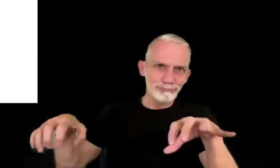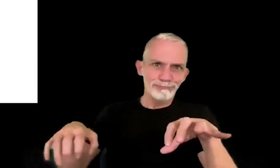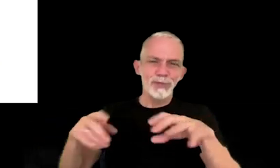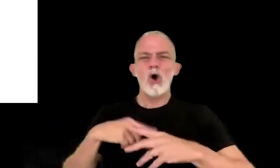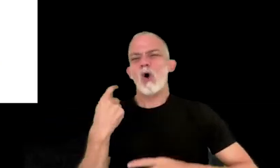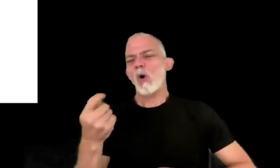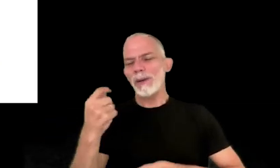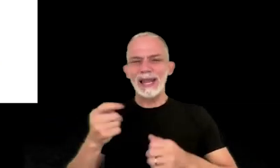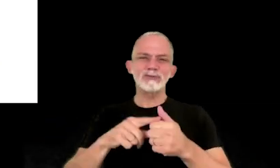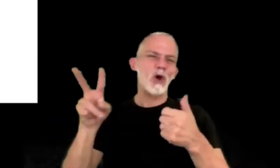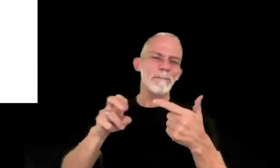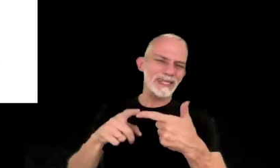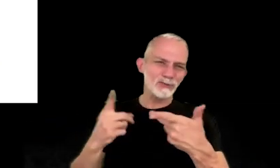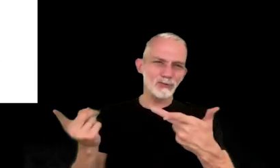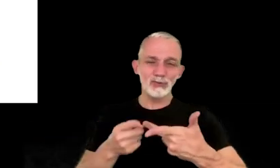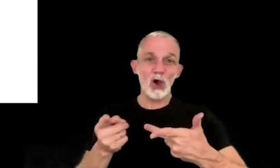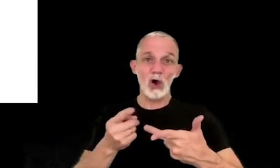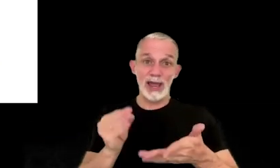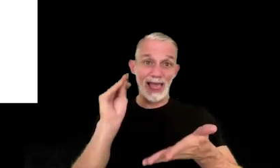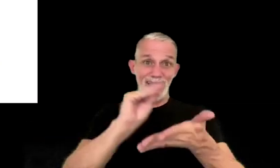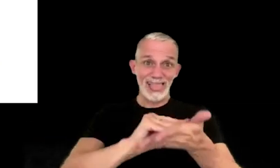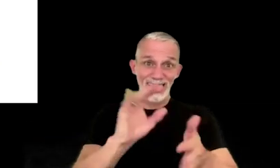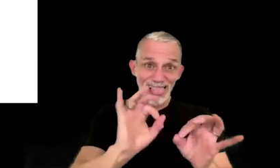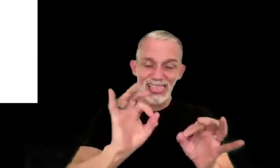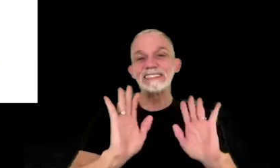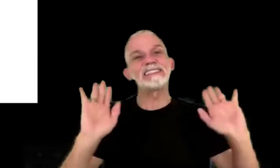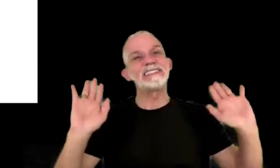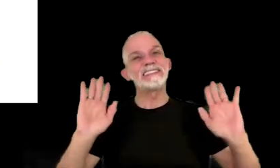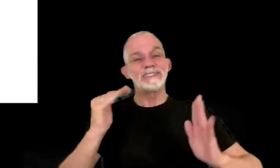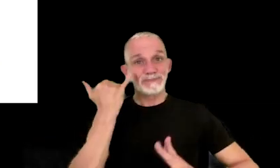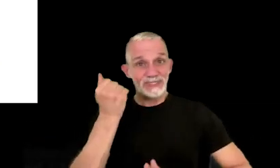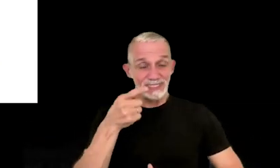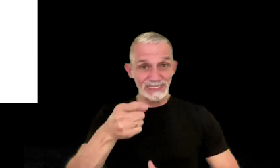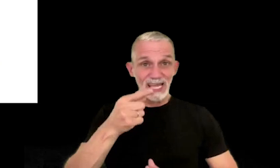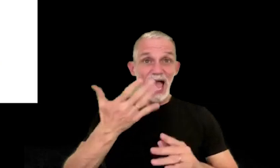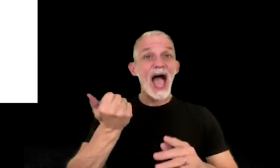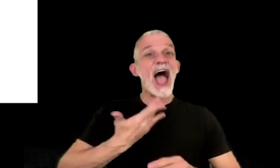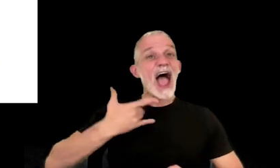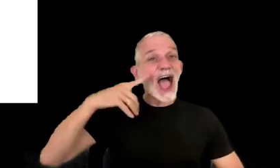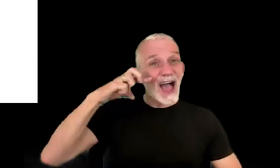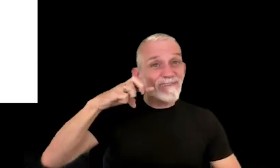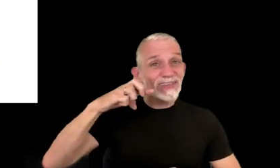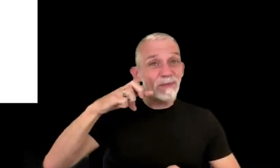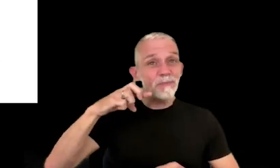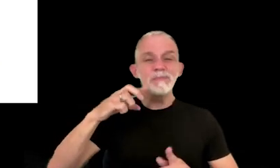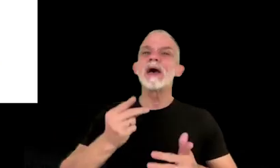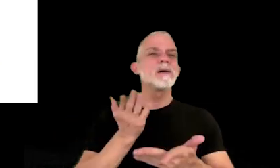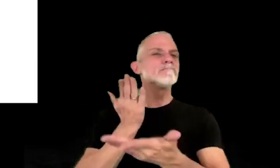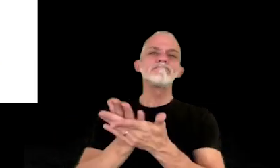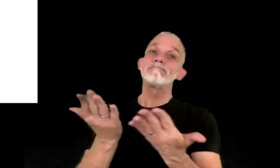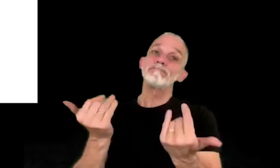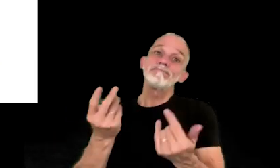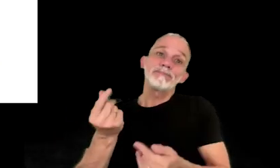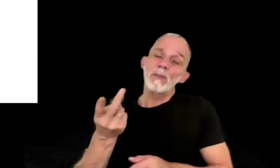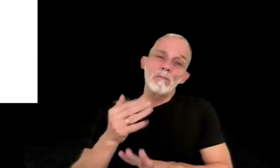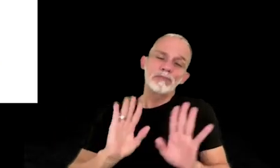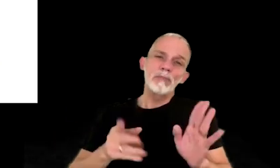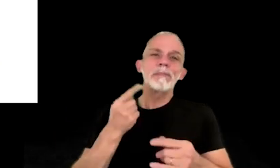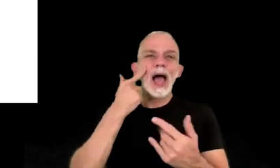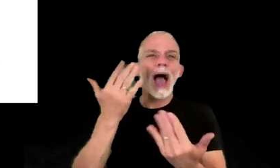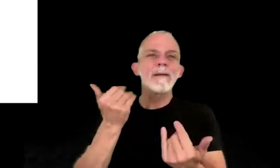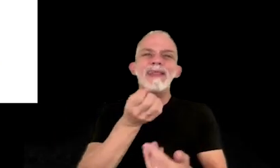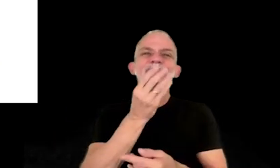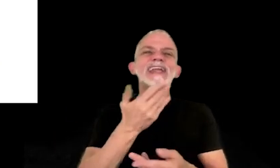jubilaciones o pensiones no exteriorizados, habilita al fisco a exigirles que presenten la